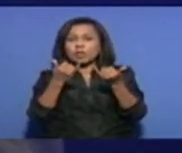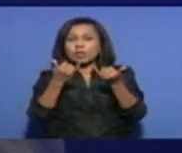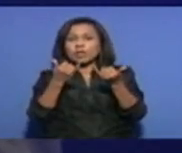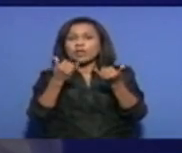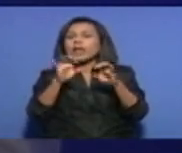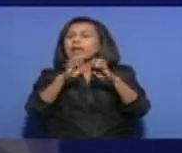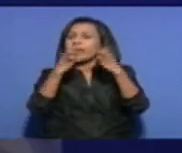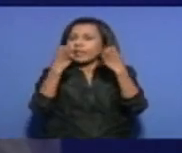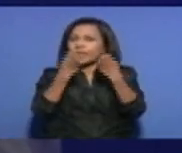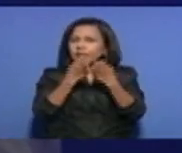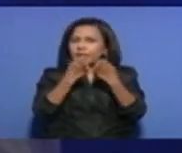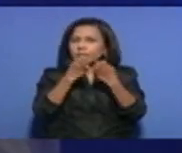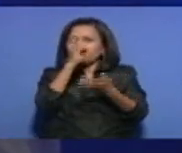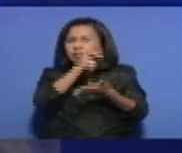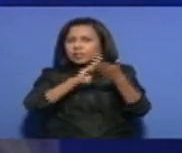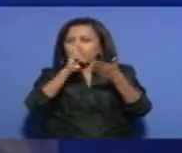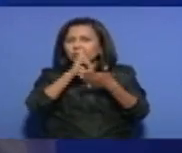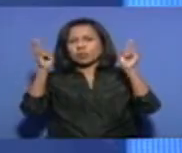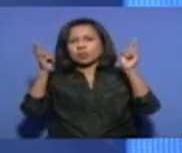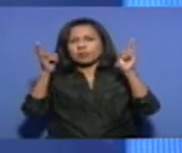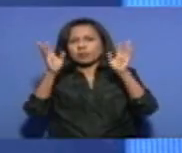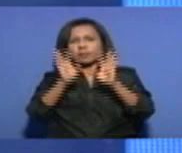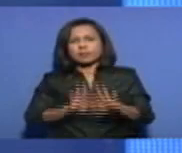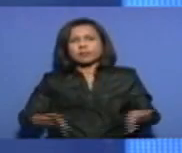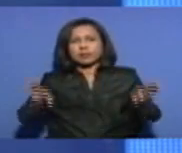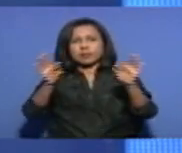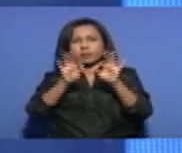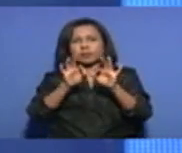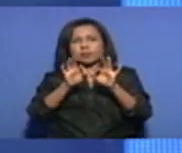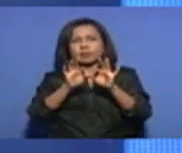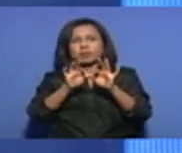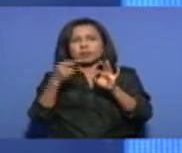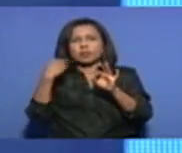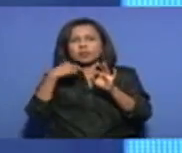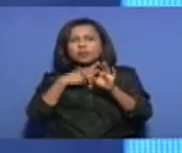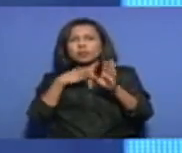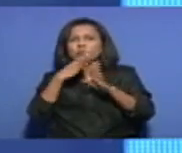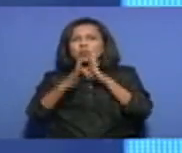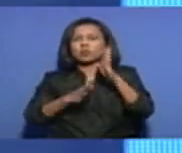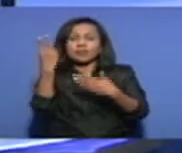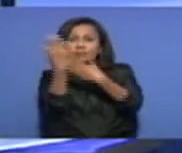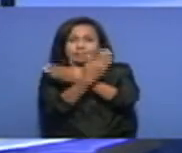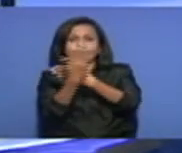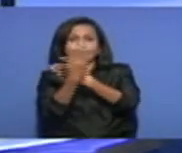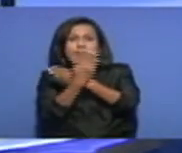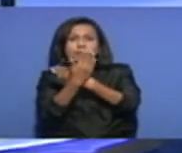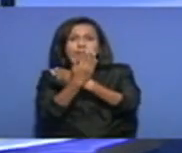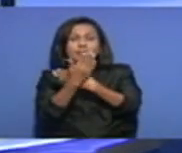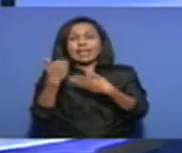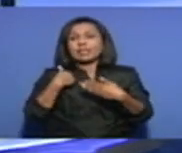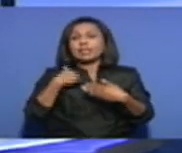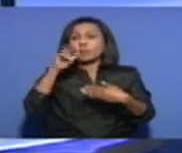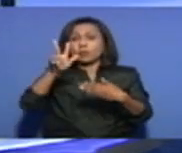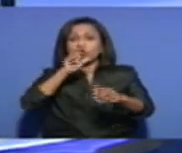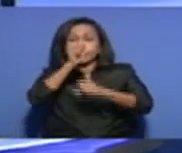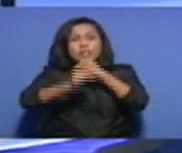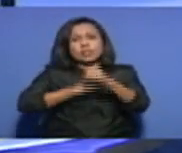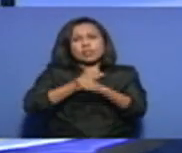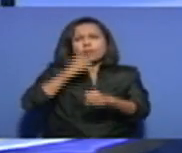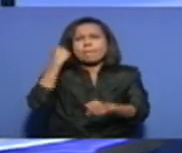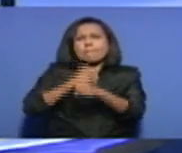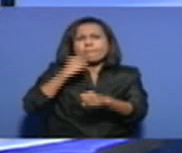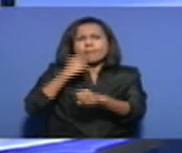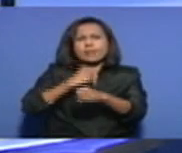de la Autoridad de Aseo Urbano y Domiciliario. Y como periodista invitado, Carlos Cordero. Llevamos 3 años ya trabajando